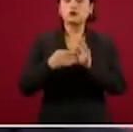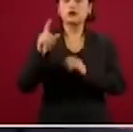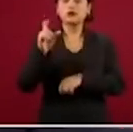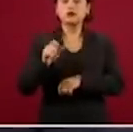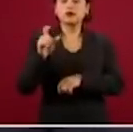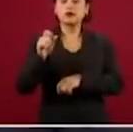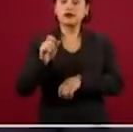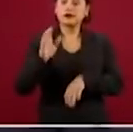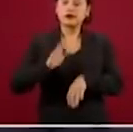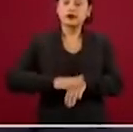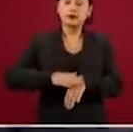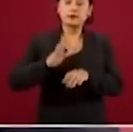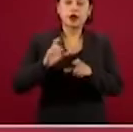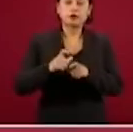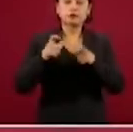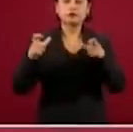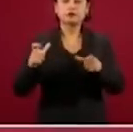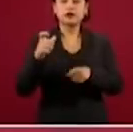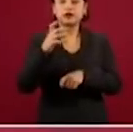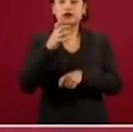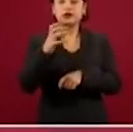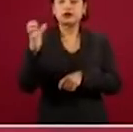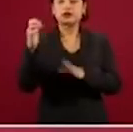500,000 hectáreas más